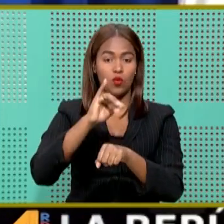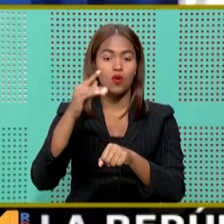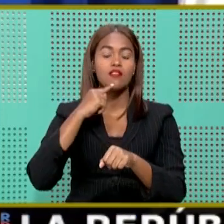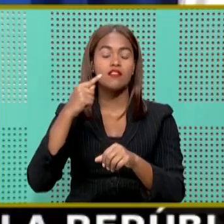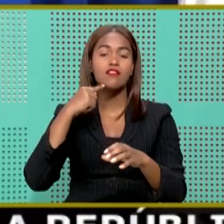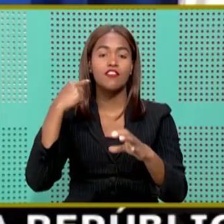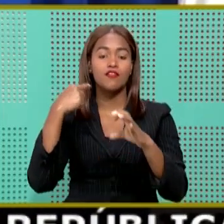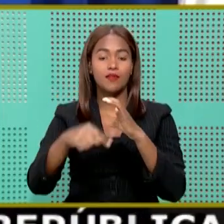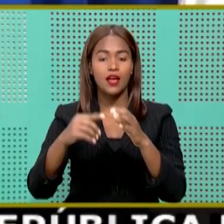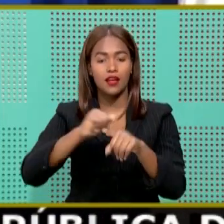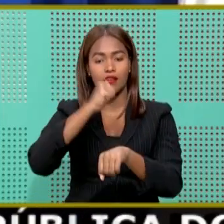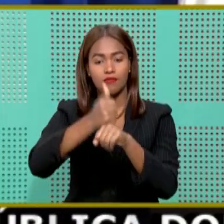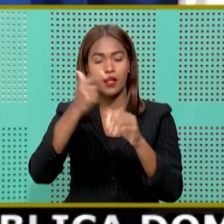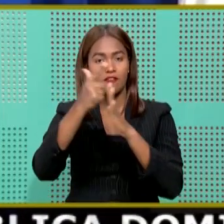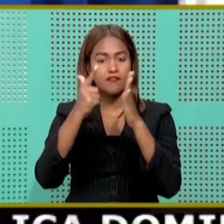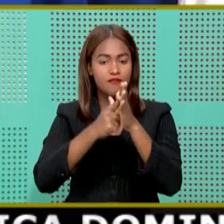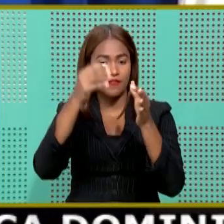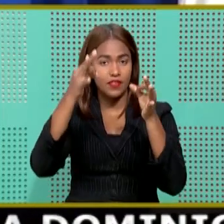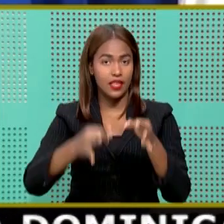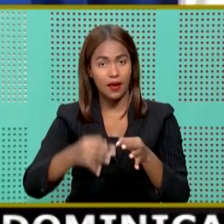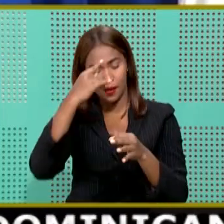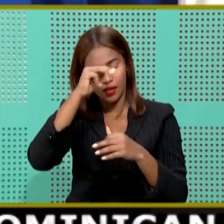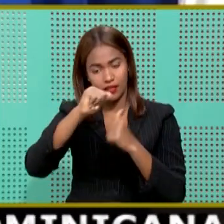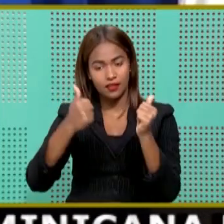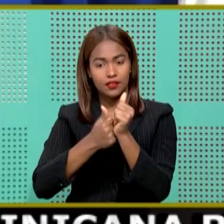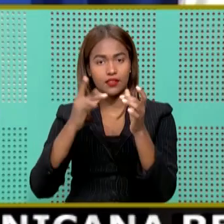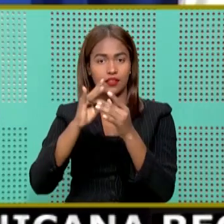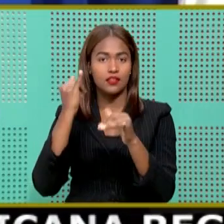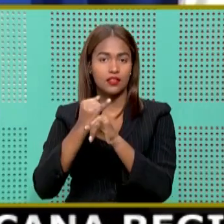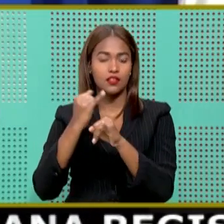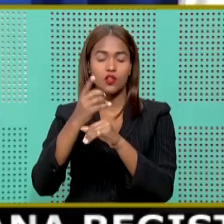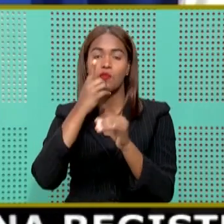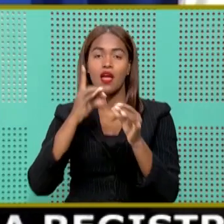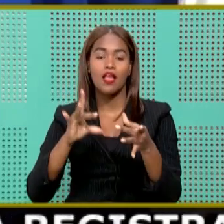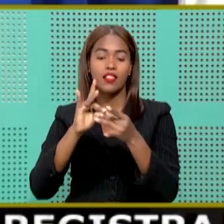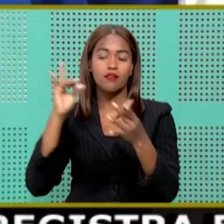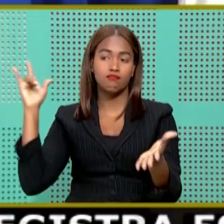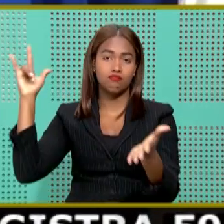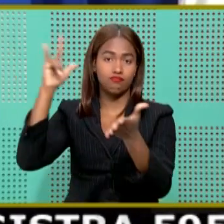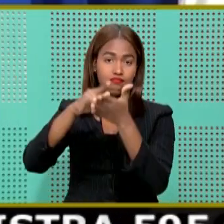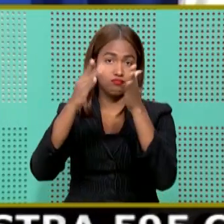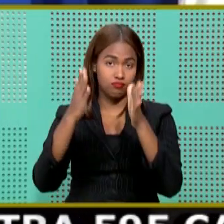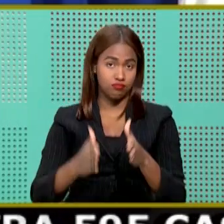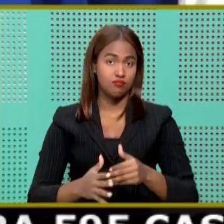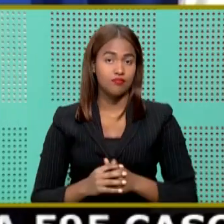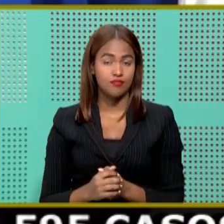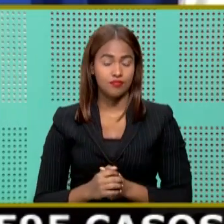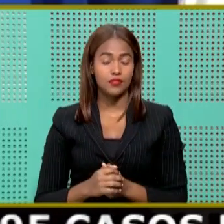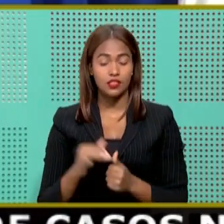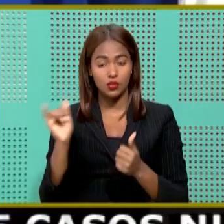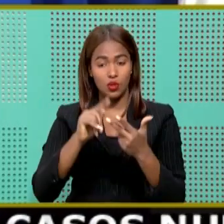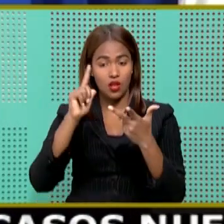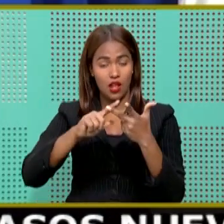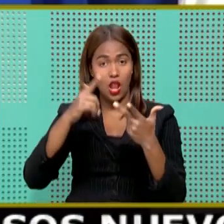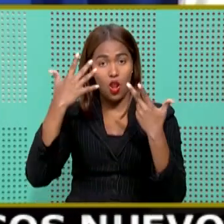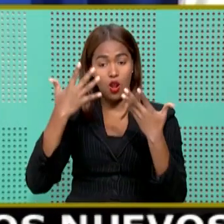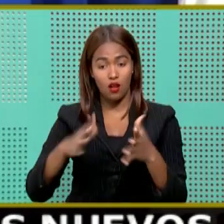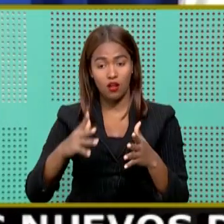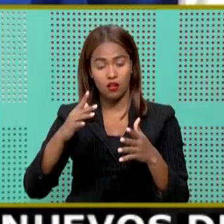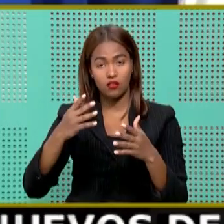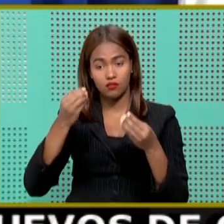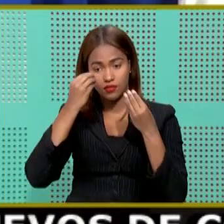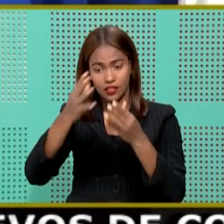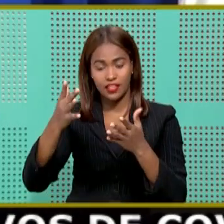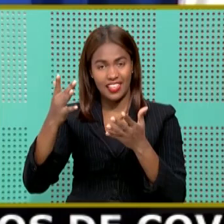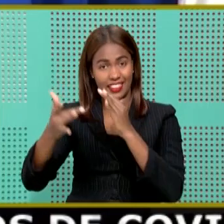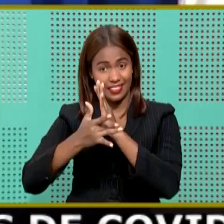y fiscalización por parte del Instituto Dominicano de Aviación Civil. Y 3. Luego de recibir los informes técnicos